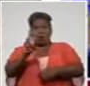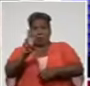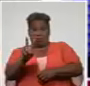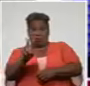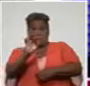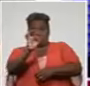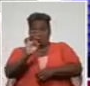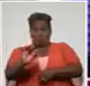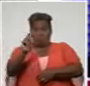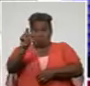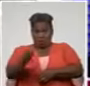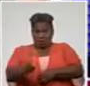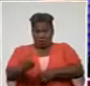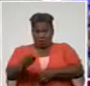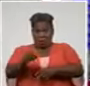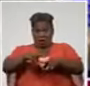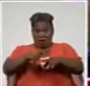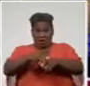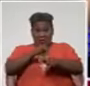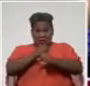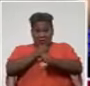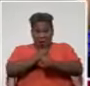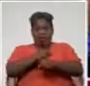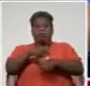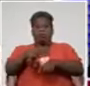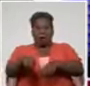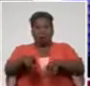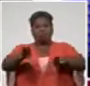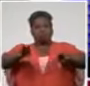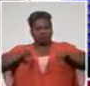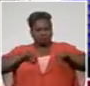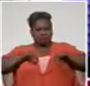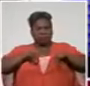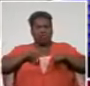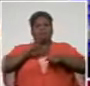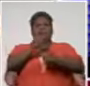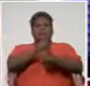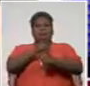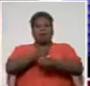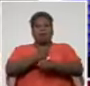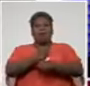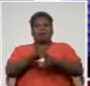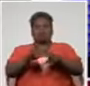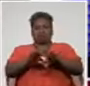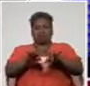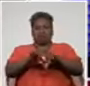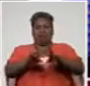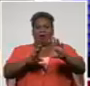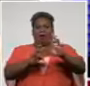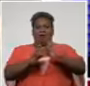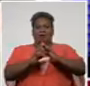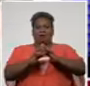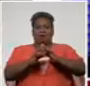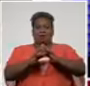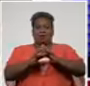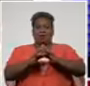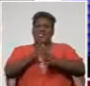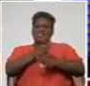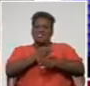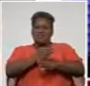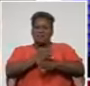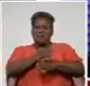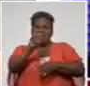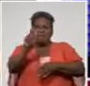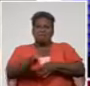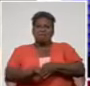en estos 15 días al teletrabajo. Hay un incremento inclusive con relación al periodo anterior y por lo tanto eso son menos gente que tiene que salir a la calle, menos gente que tiene que